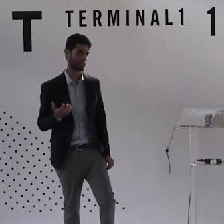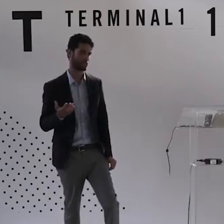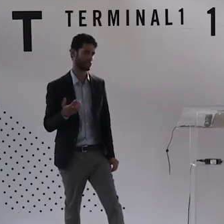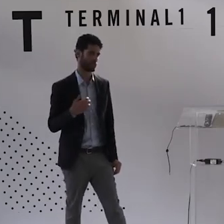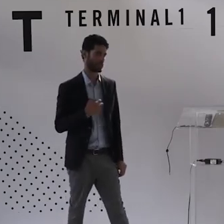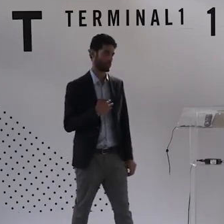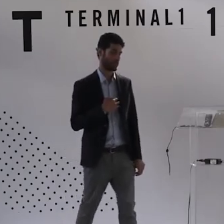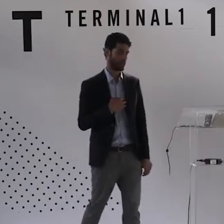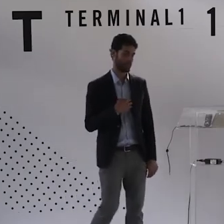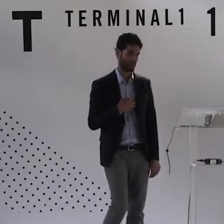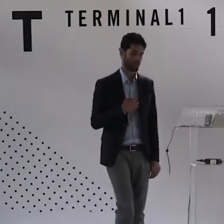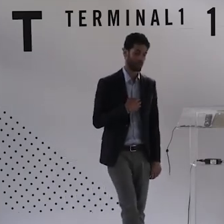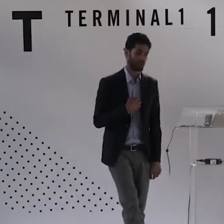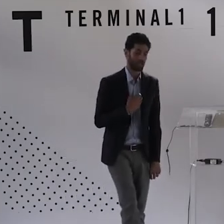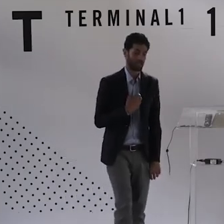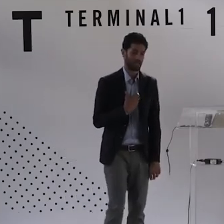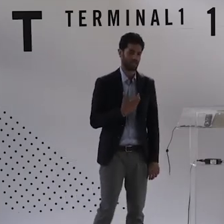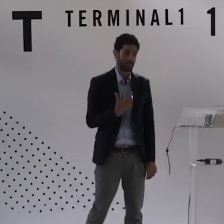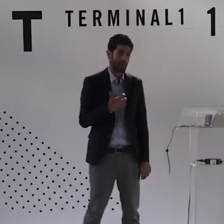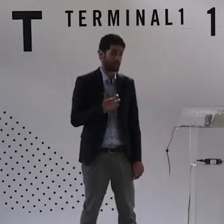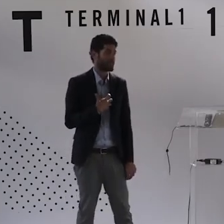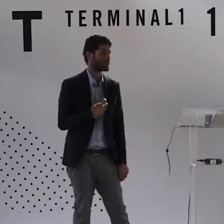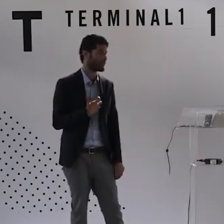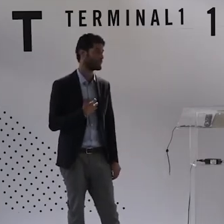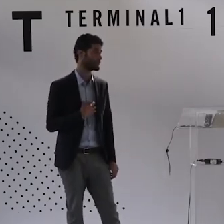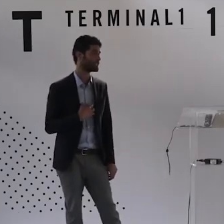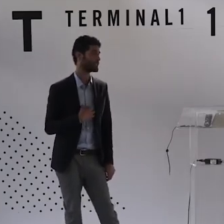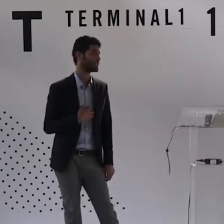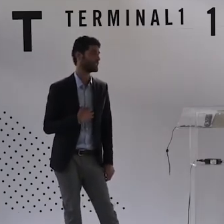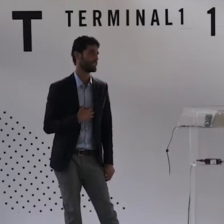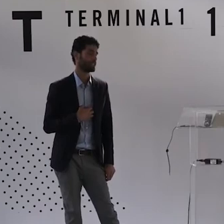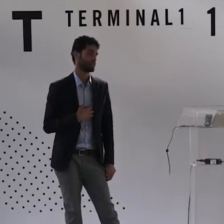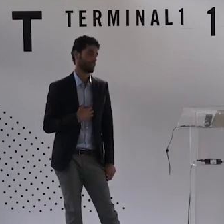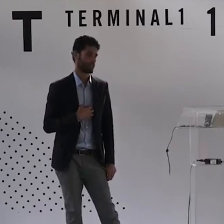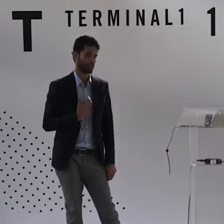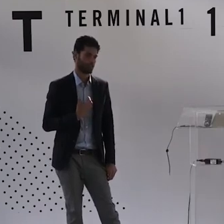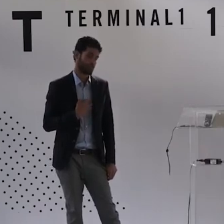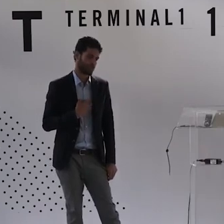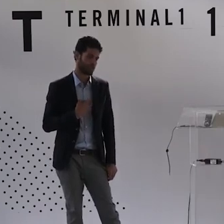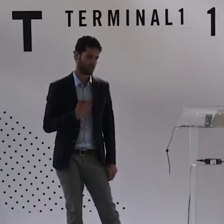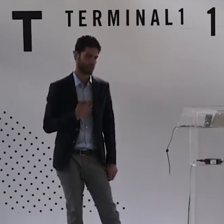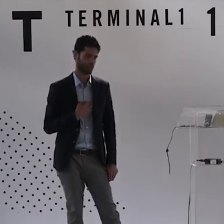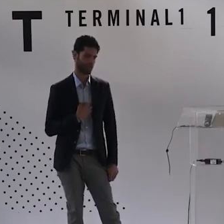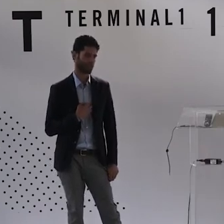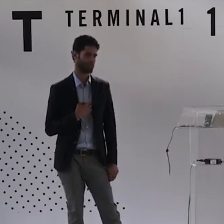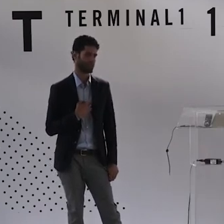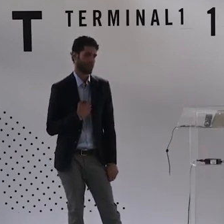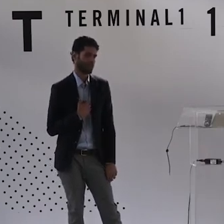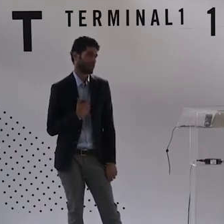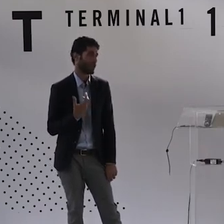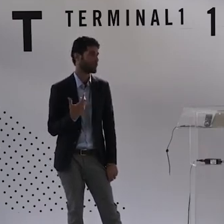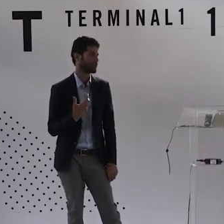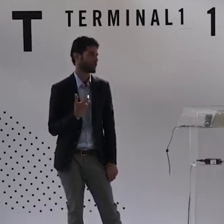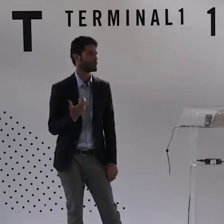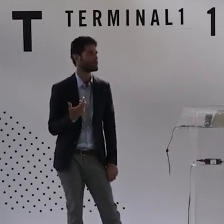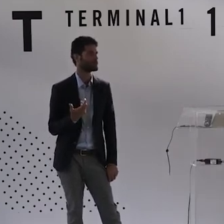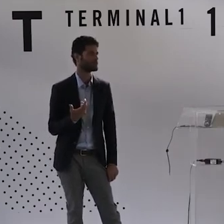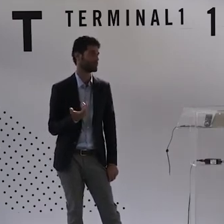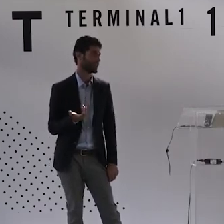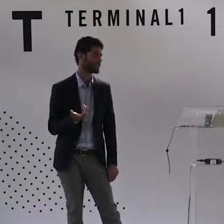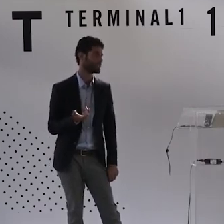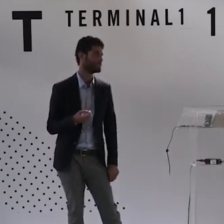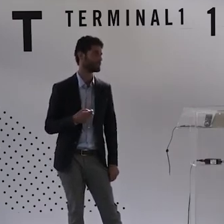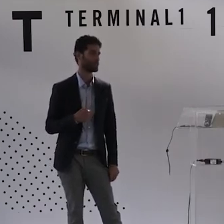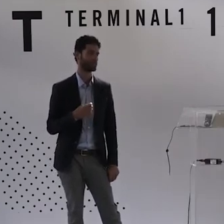hablé, fue cuando yo encontré ese espacio dentro de mí, que yo siento, para mí es un espacio que es todo, todos